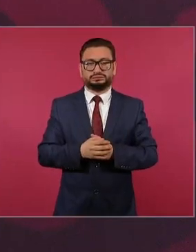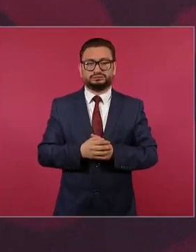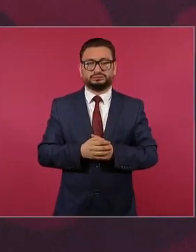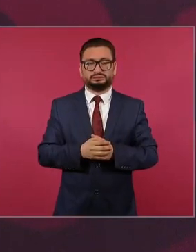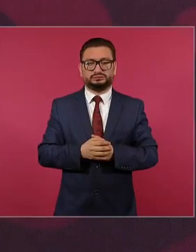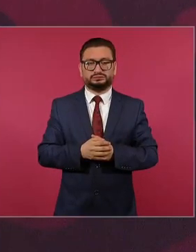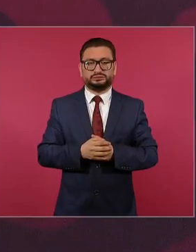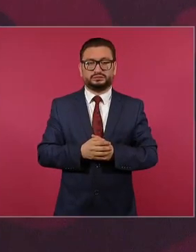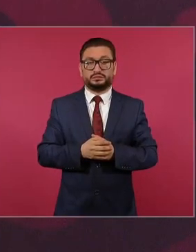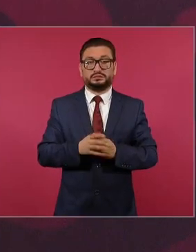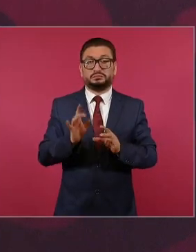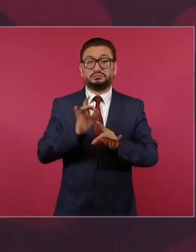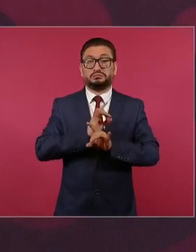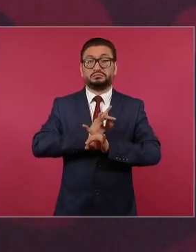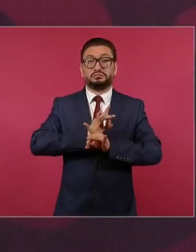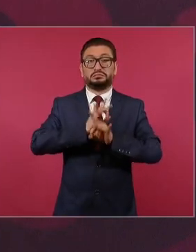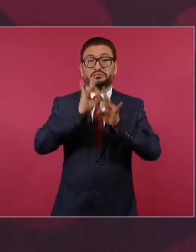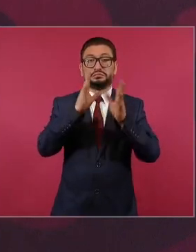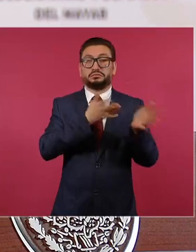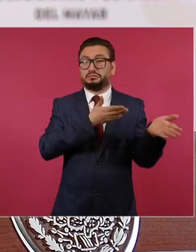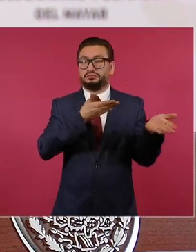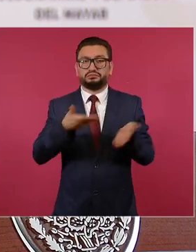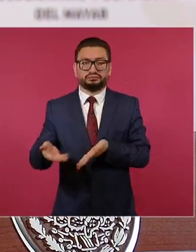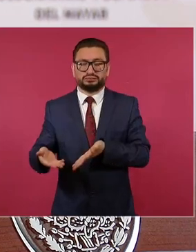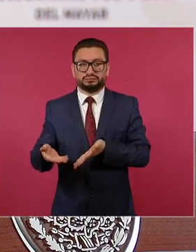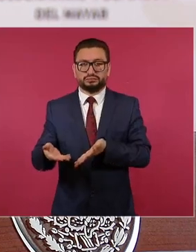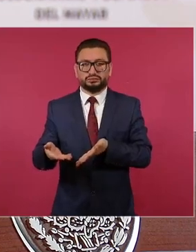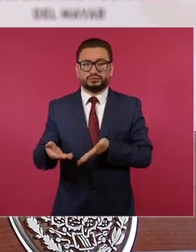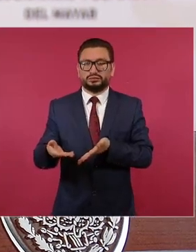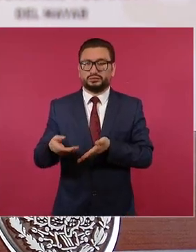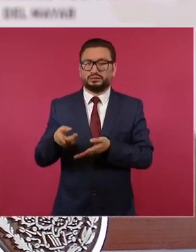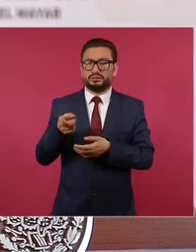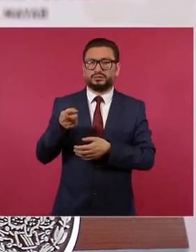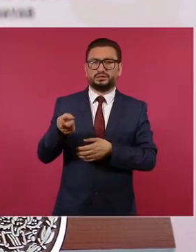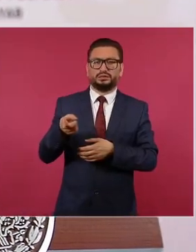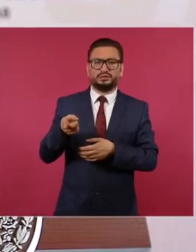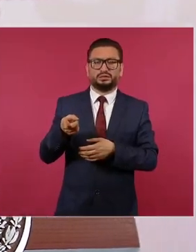sí, como por arte de magia, a